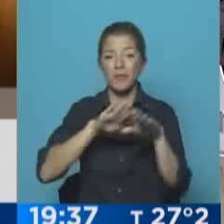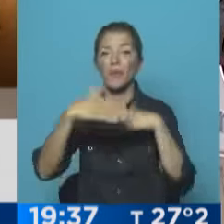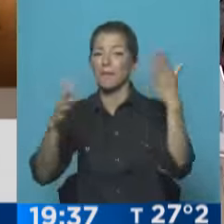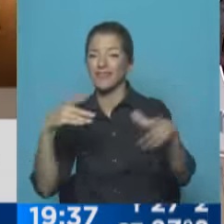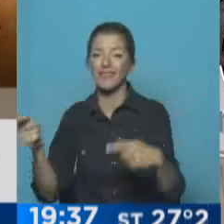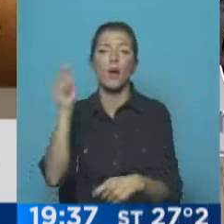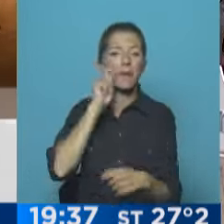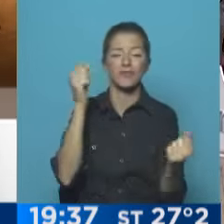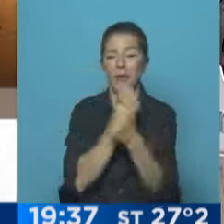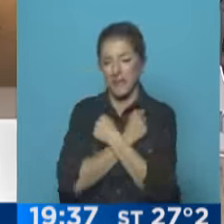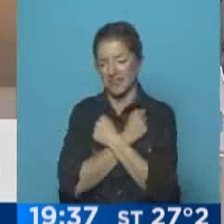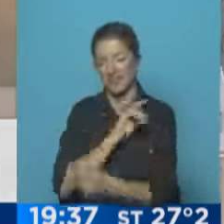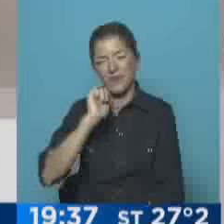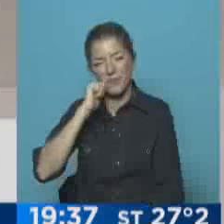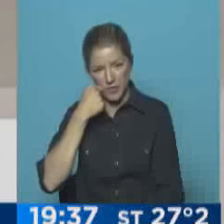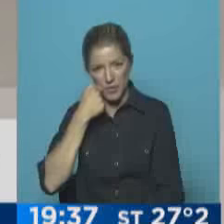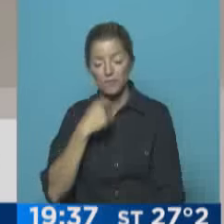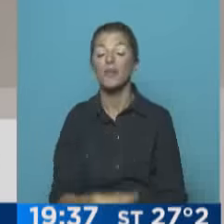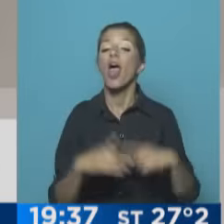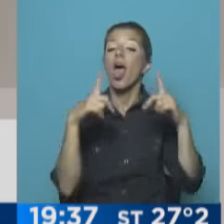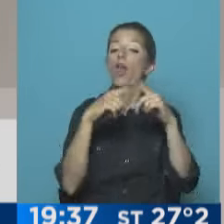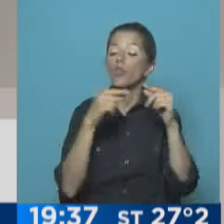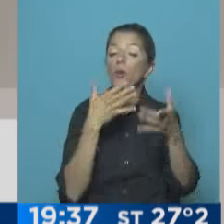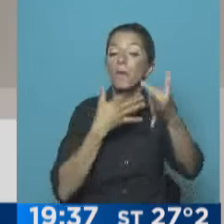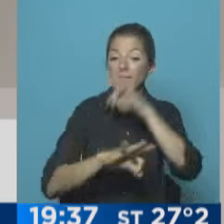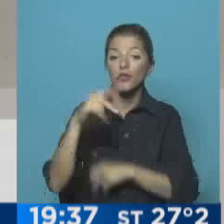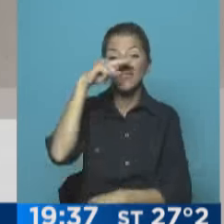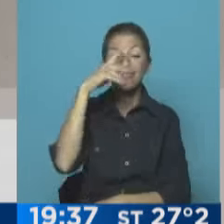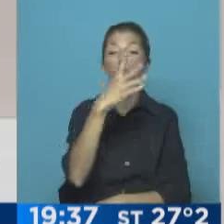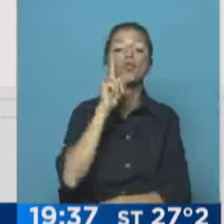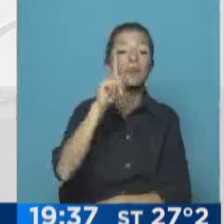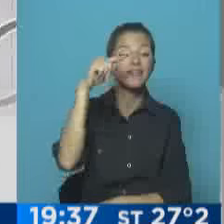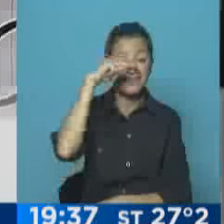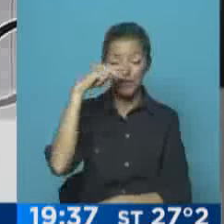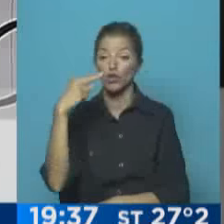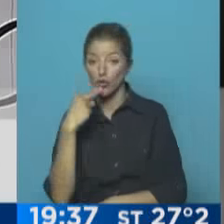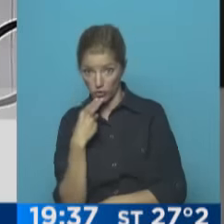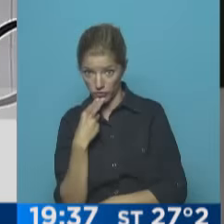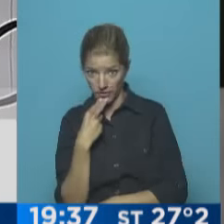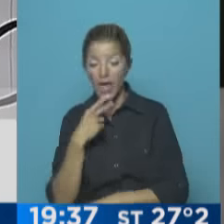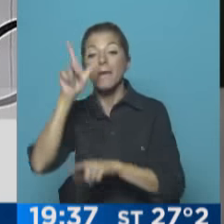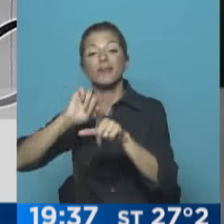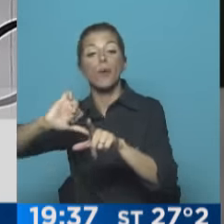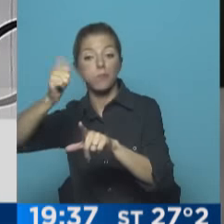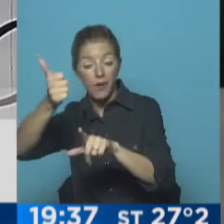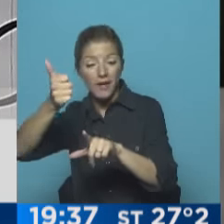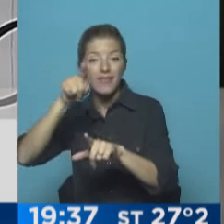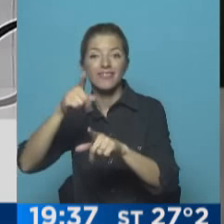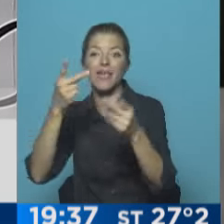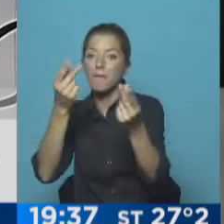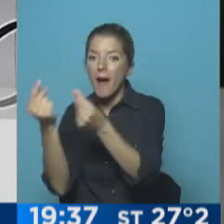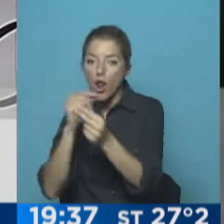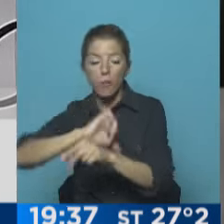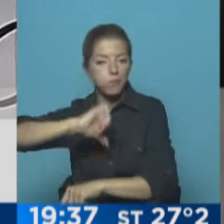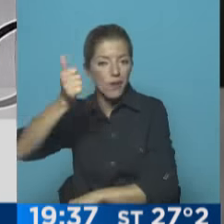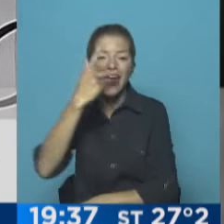besos. Sí, muy lindo. El número vendido fue el 74.711 y el ganador se llevó la impresionante suma